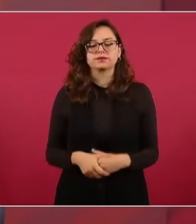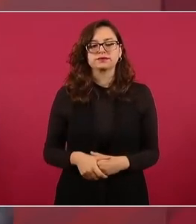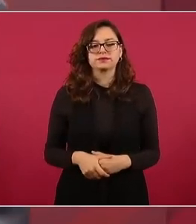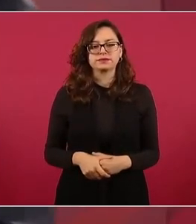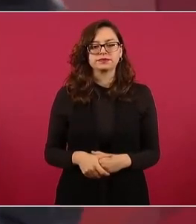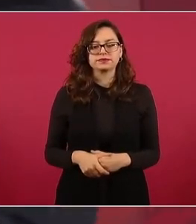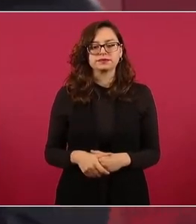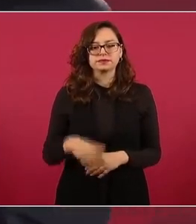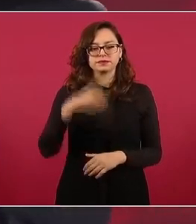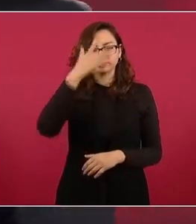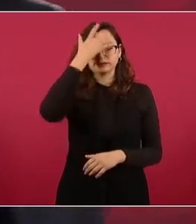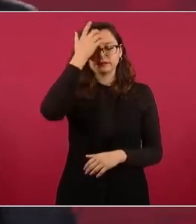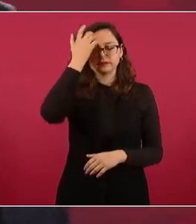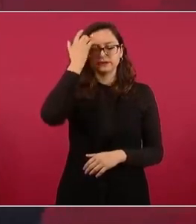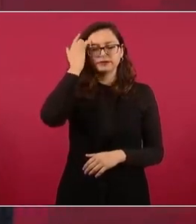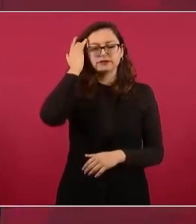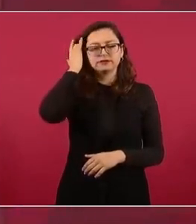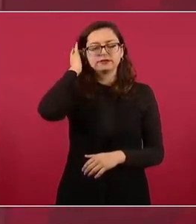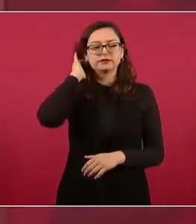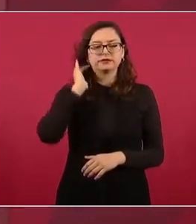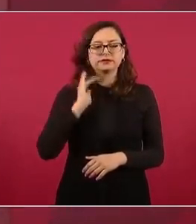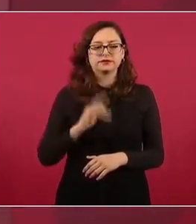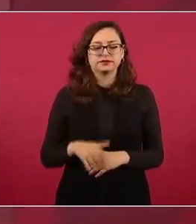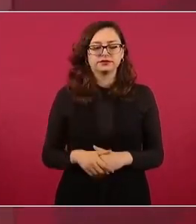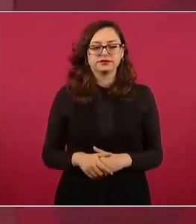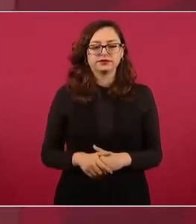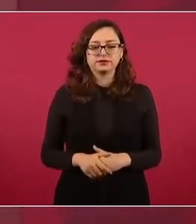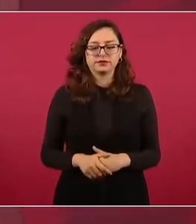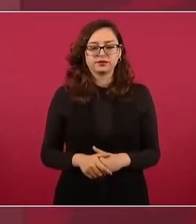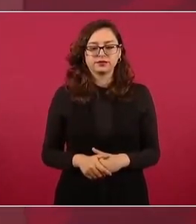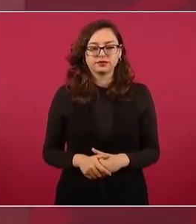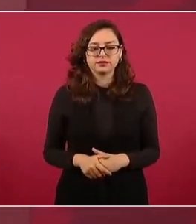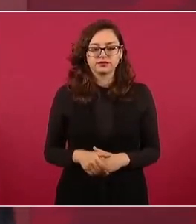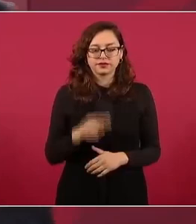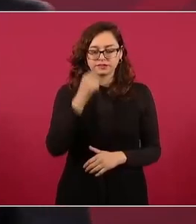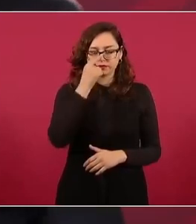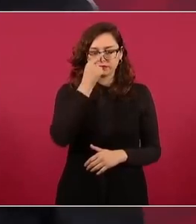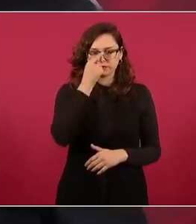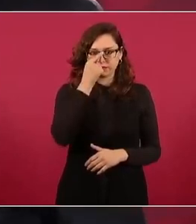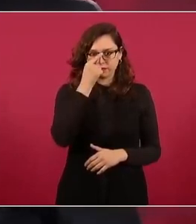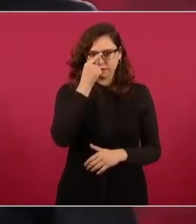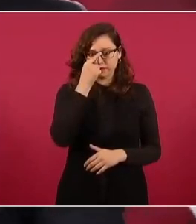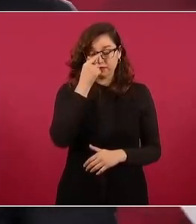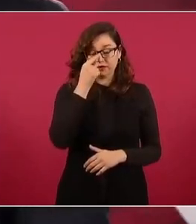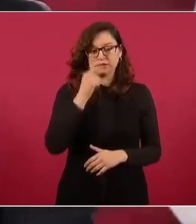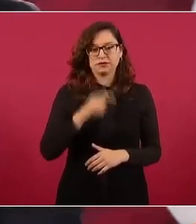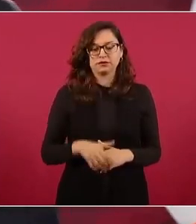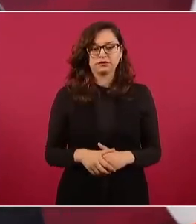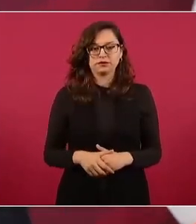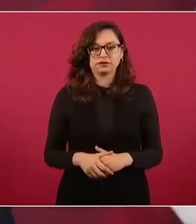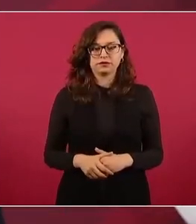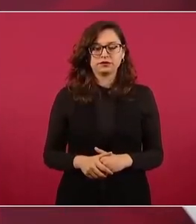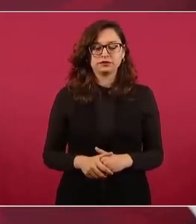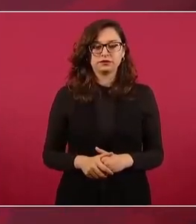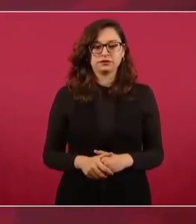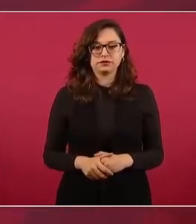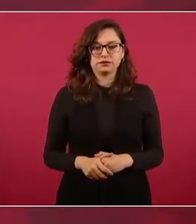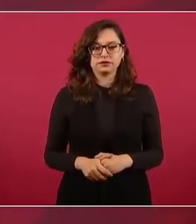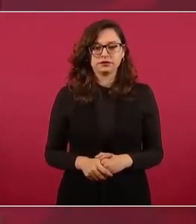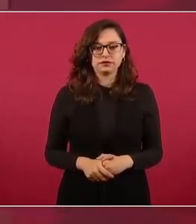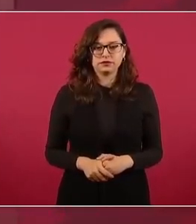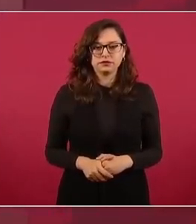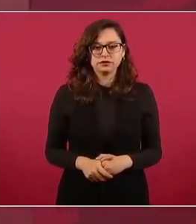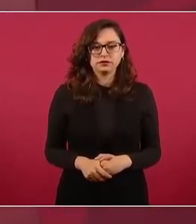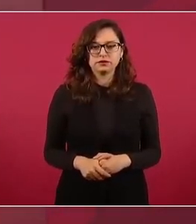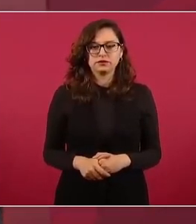no. Llegamos incluso a pensar la posibilidad de que el